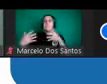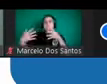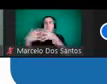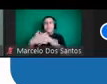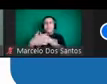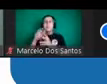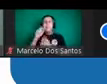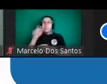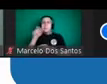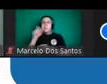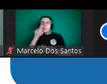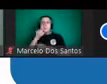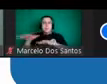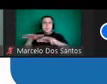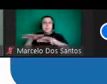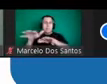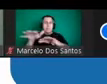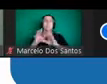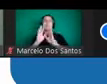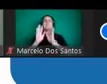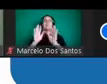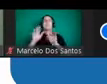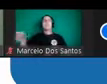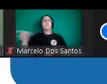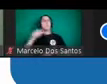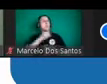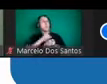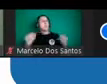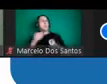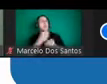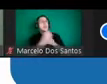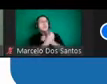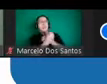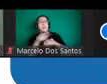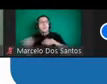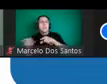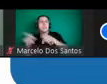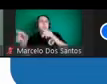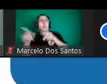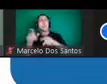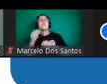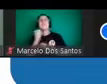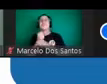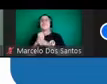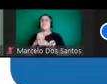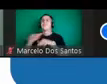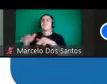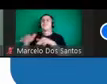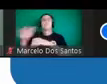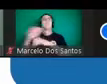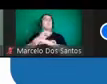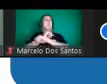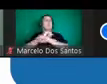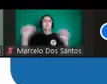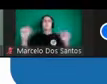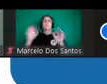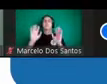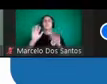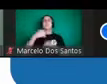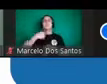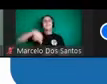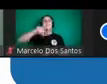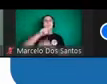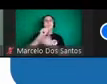las consignas y las situaciones a la capacidad de ellos y a sus limitaciones también. Y sobre todo respetar que